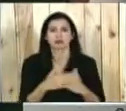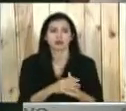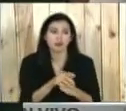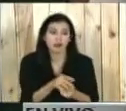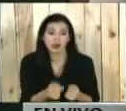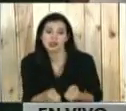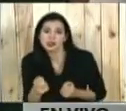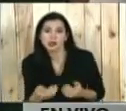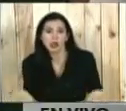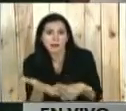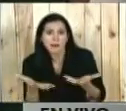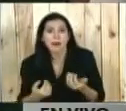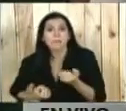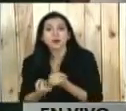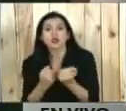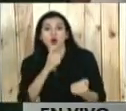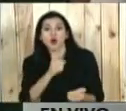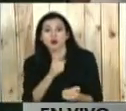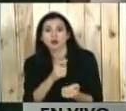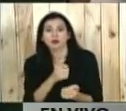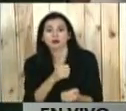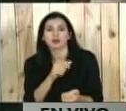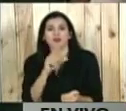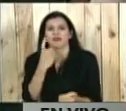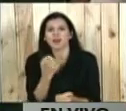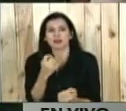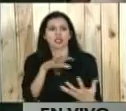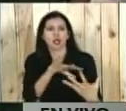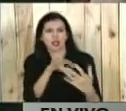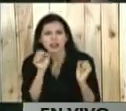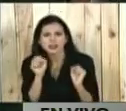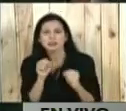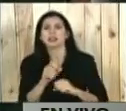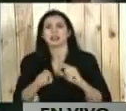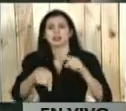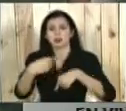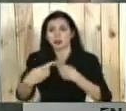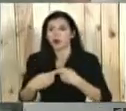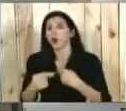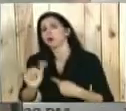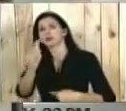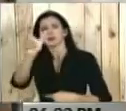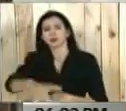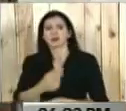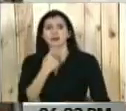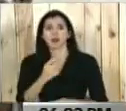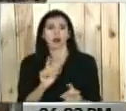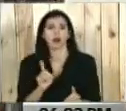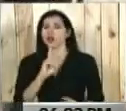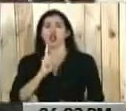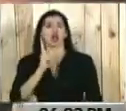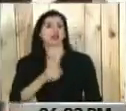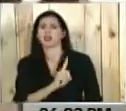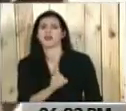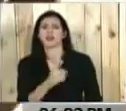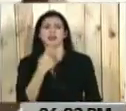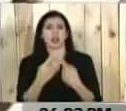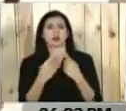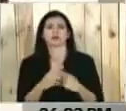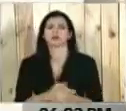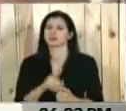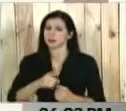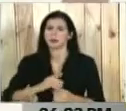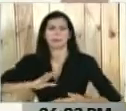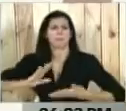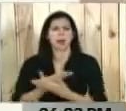odio, la intolerancia, y además después alguien por allí dice que no hay que dialogar y que hay que ir a